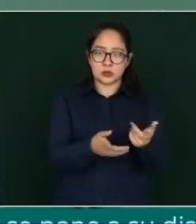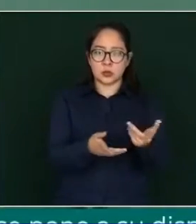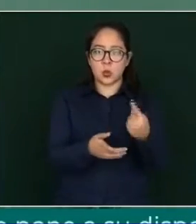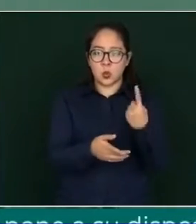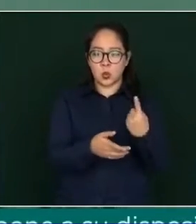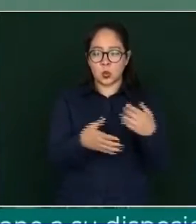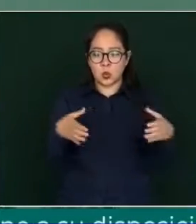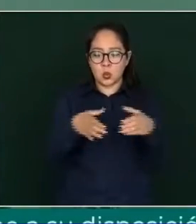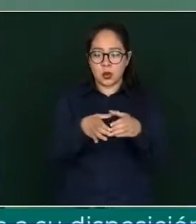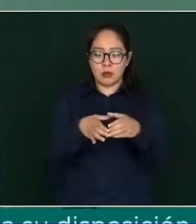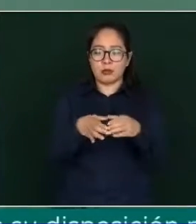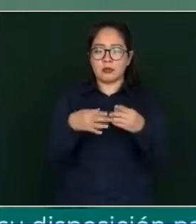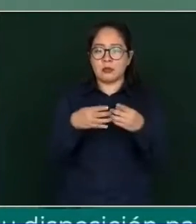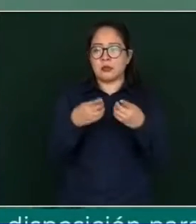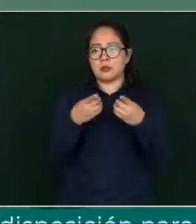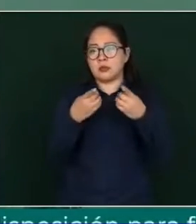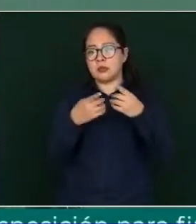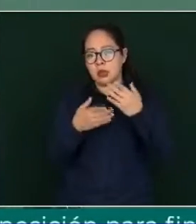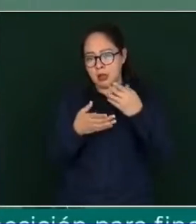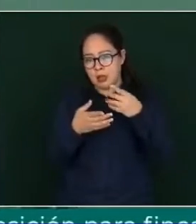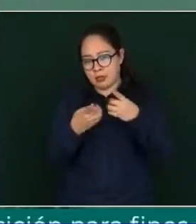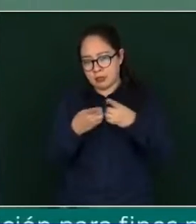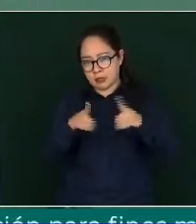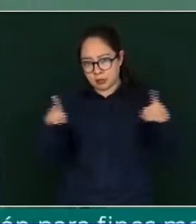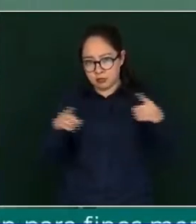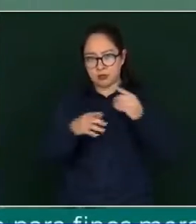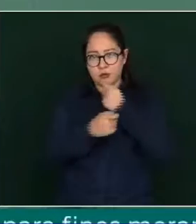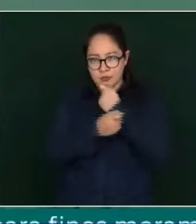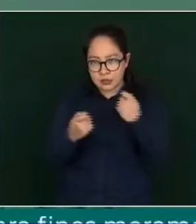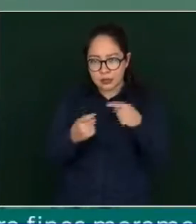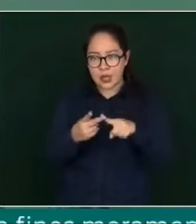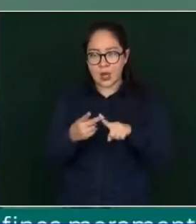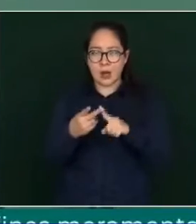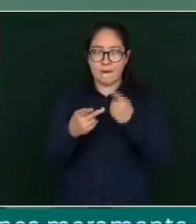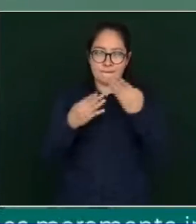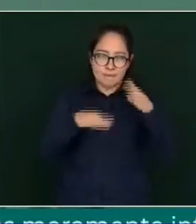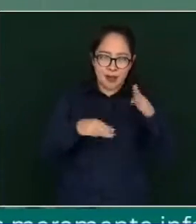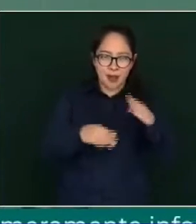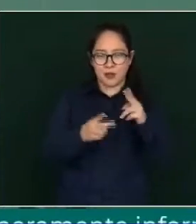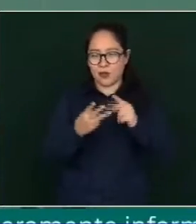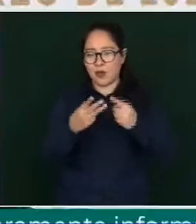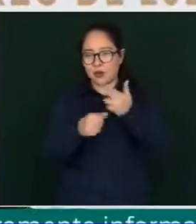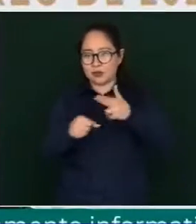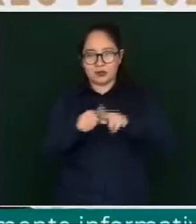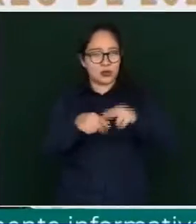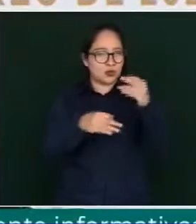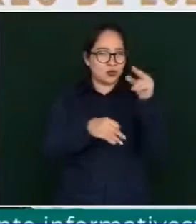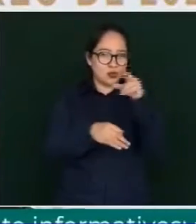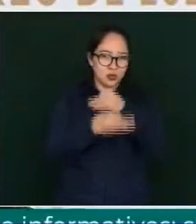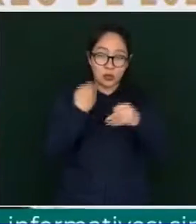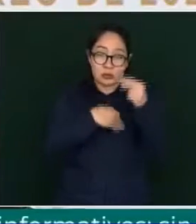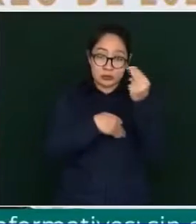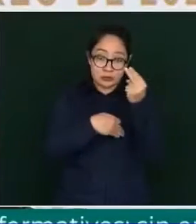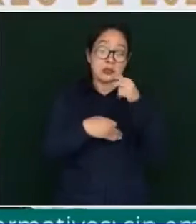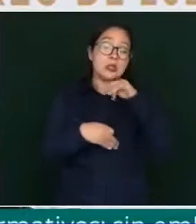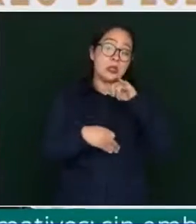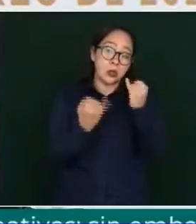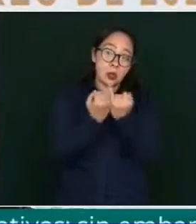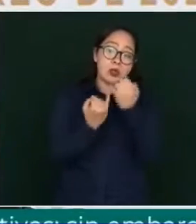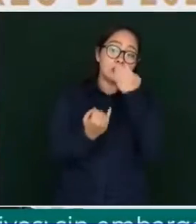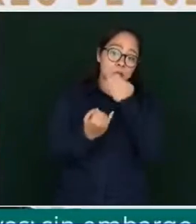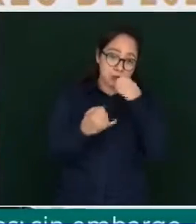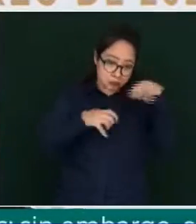desarrollo infantil, había banco, había un hospital, todo lo que requiere, escuelas inclusive, todo